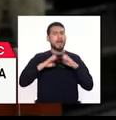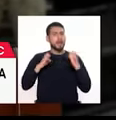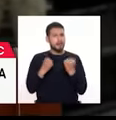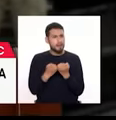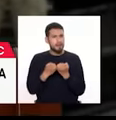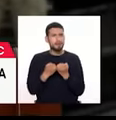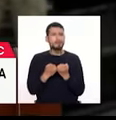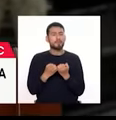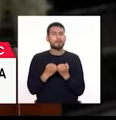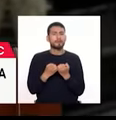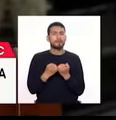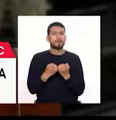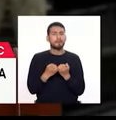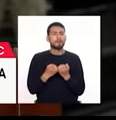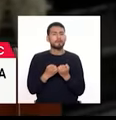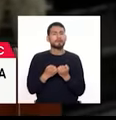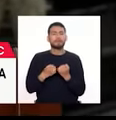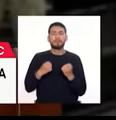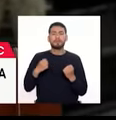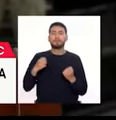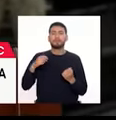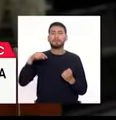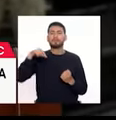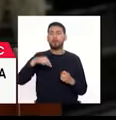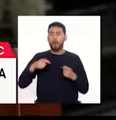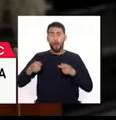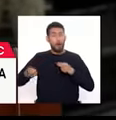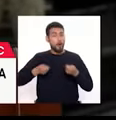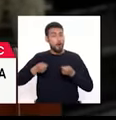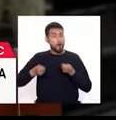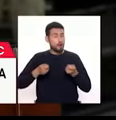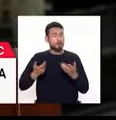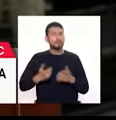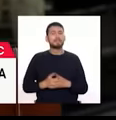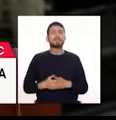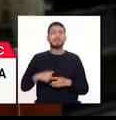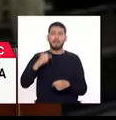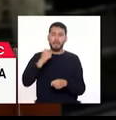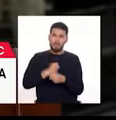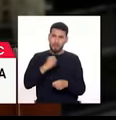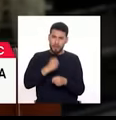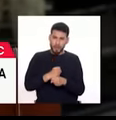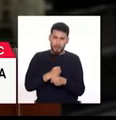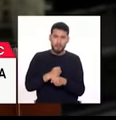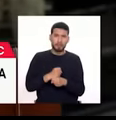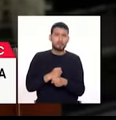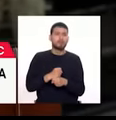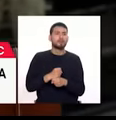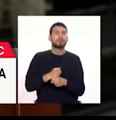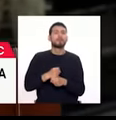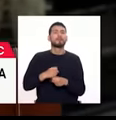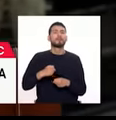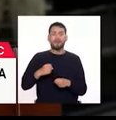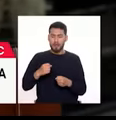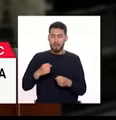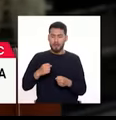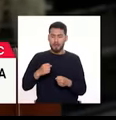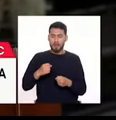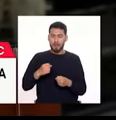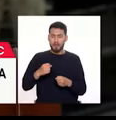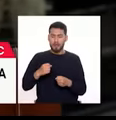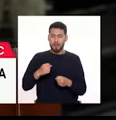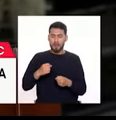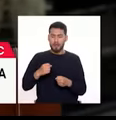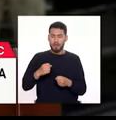compone el gobierno, de trabajar con las manos limpias.